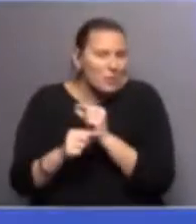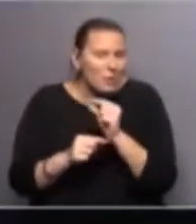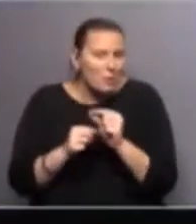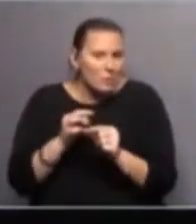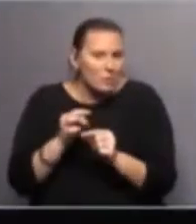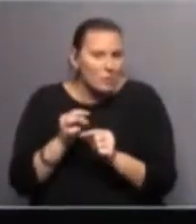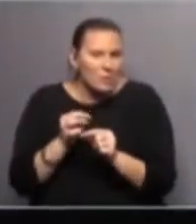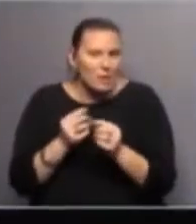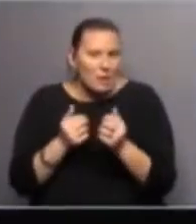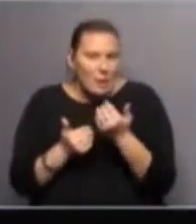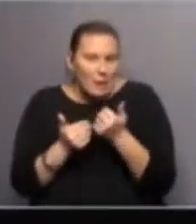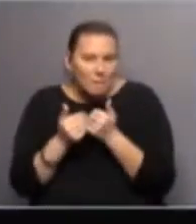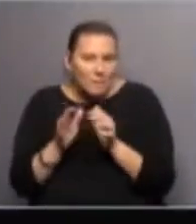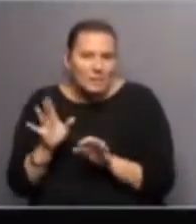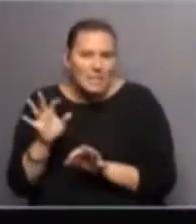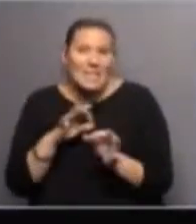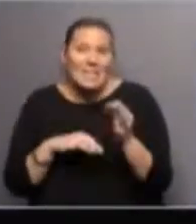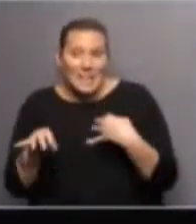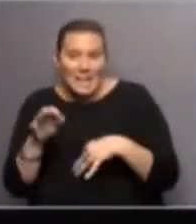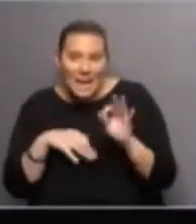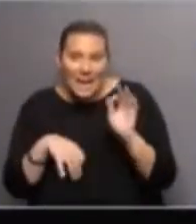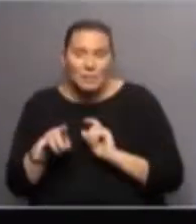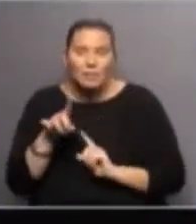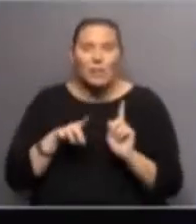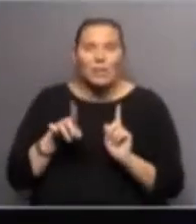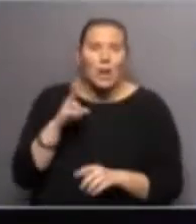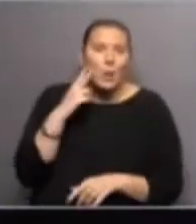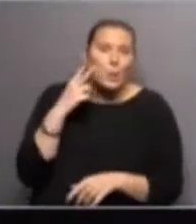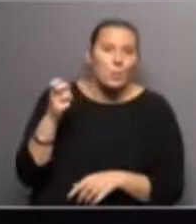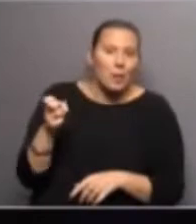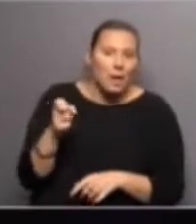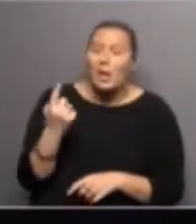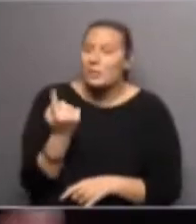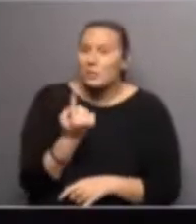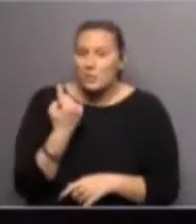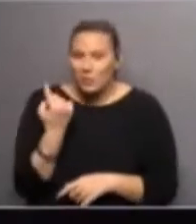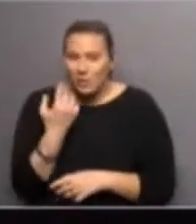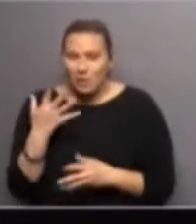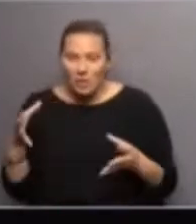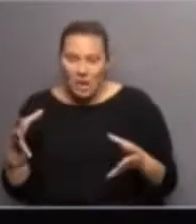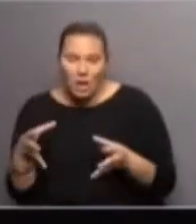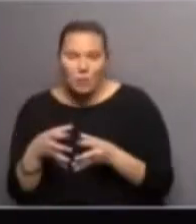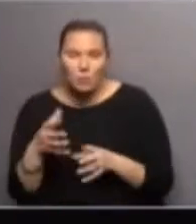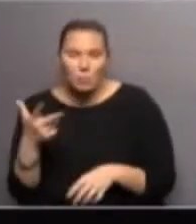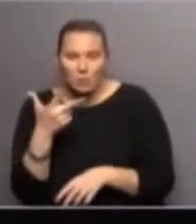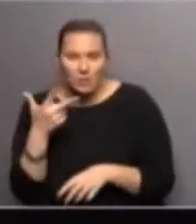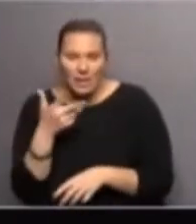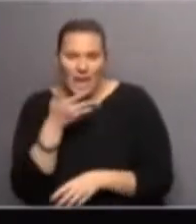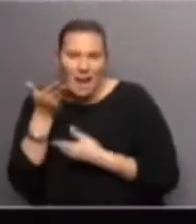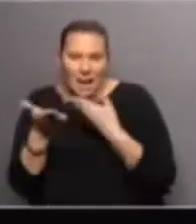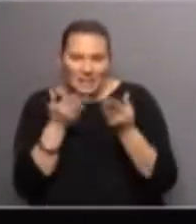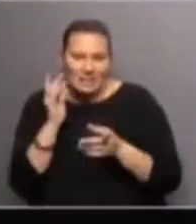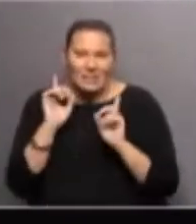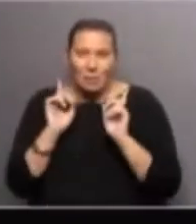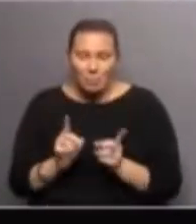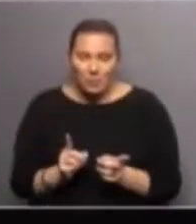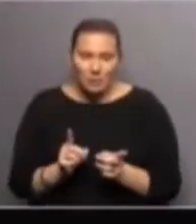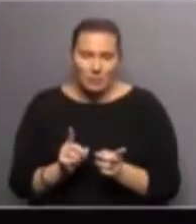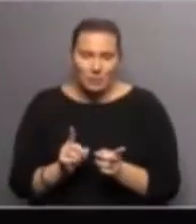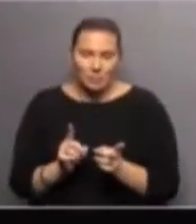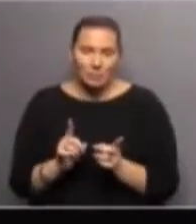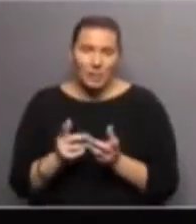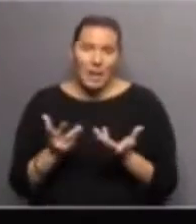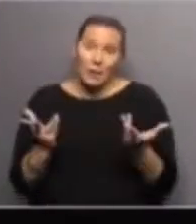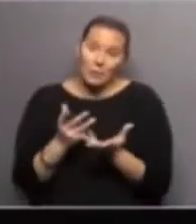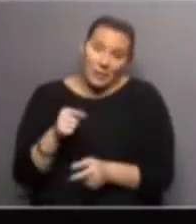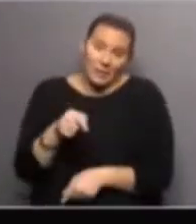metiendo bocaditos en alguna obra de teatro, en algún boliche, sola, ahora con un trío vocal. Y bueno, nada, y